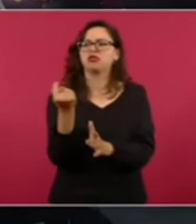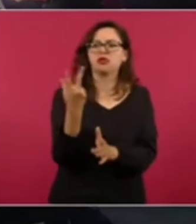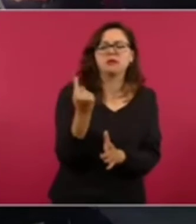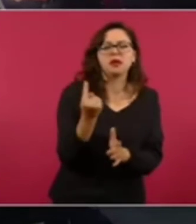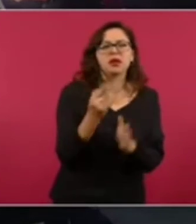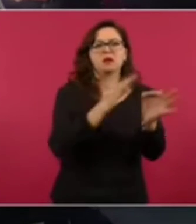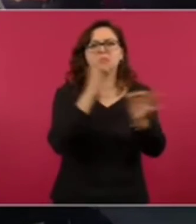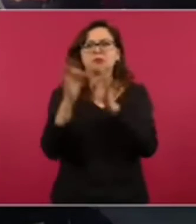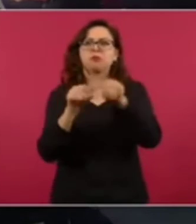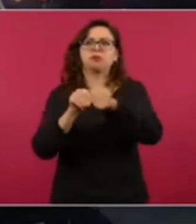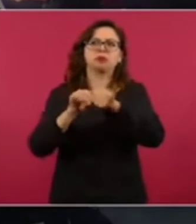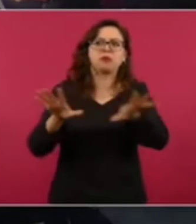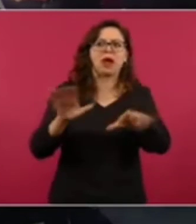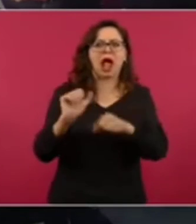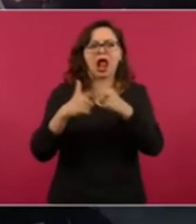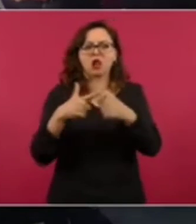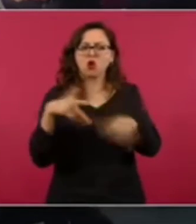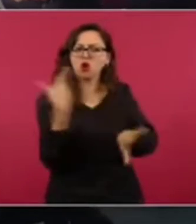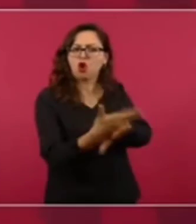oponiéndose.